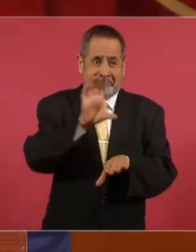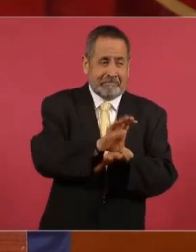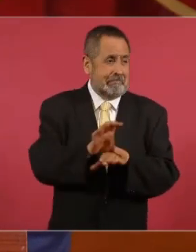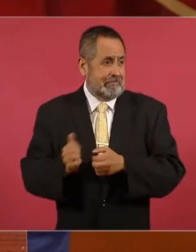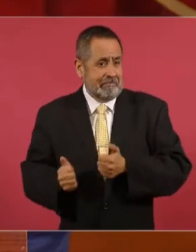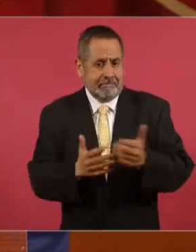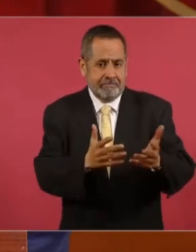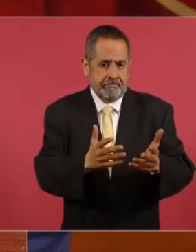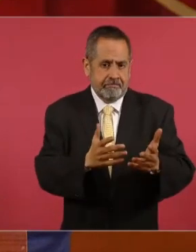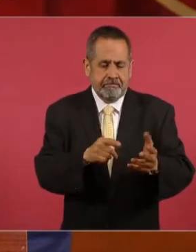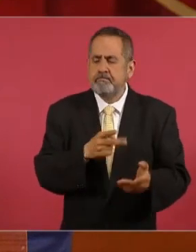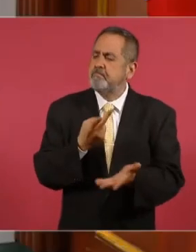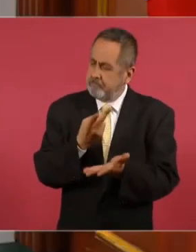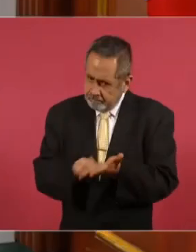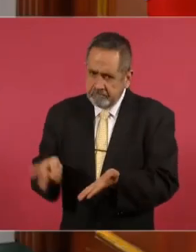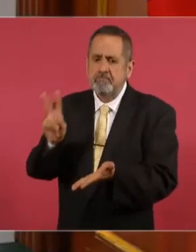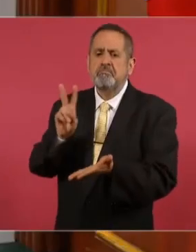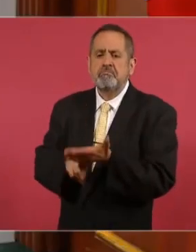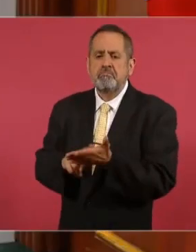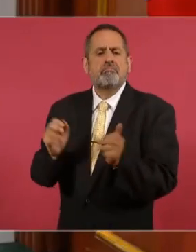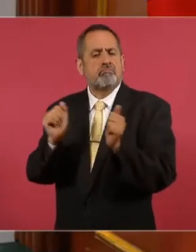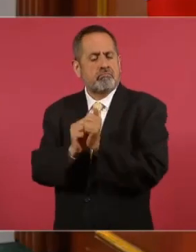transporte de carga.